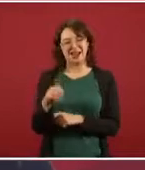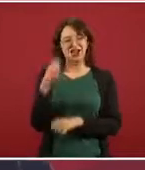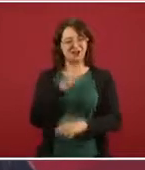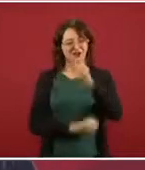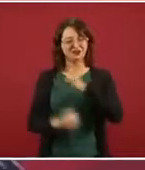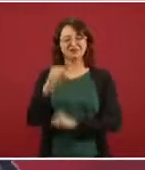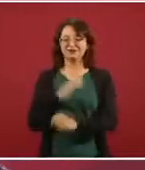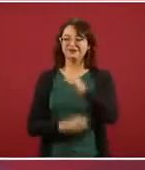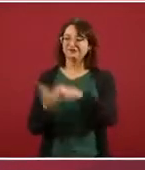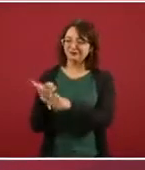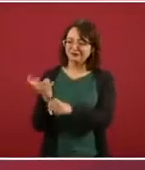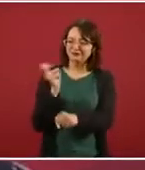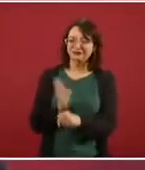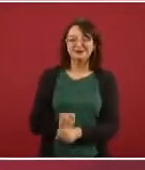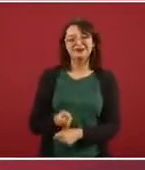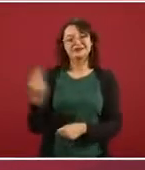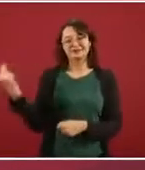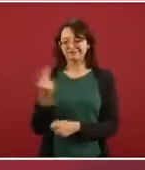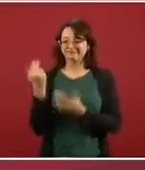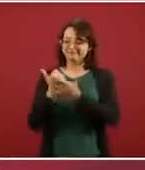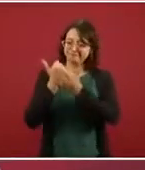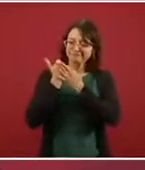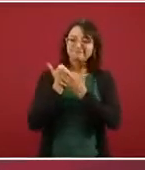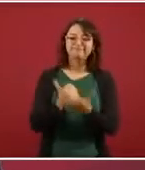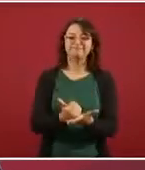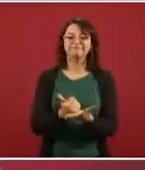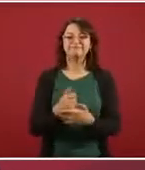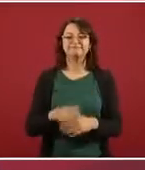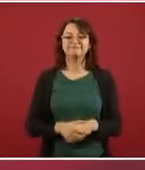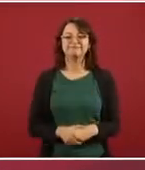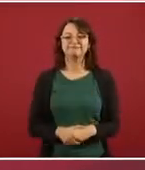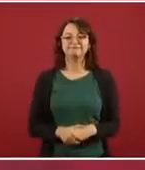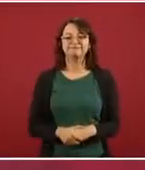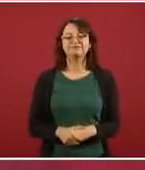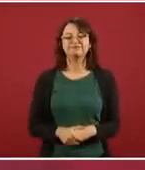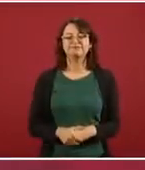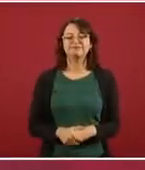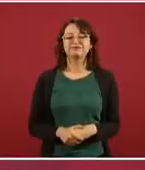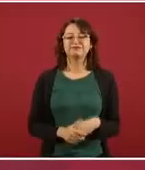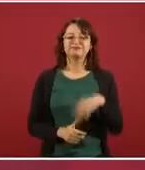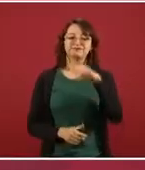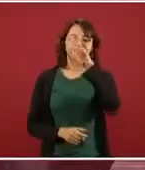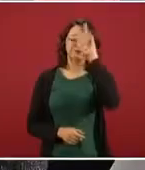que necesito que nos ayude, ¿sí? Y